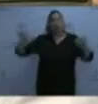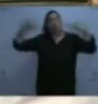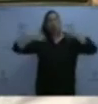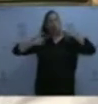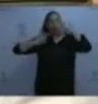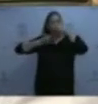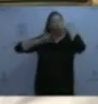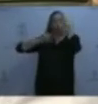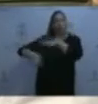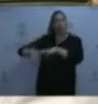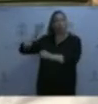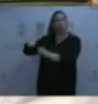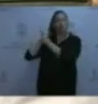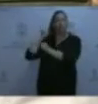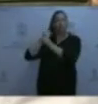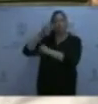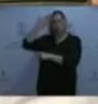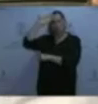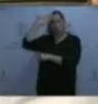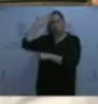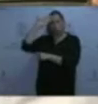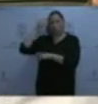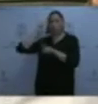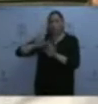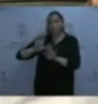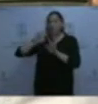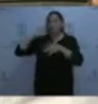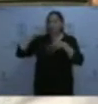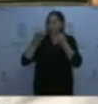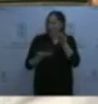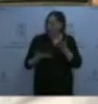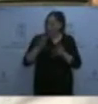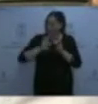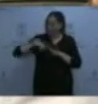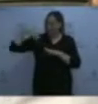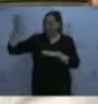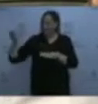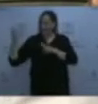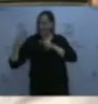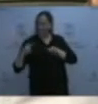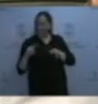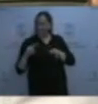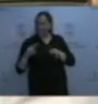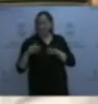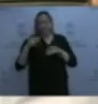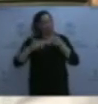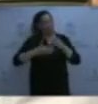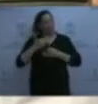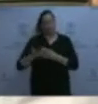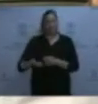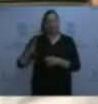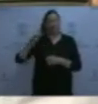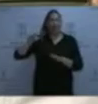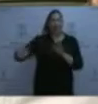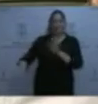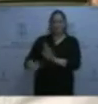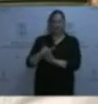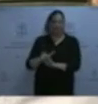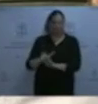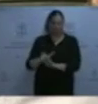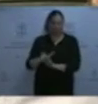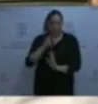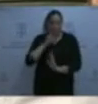poniendo su firma para validar como externa una evaluación que no lo es, cometiendo de hecho lo que podríamos denominar como un procedimiento fraudulento, es decir, que además